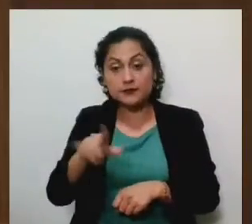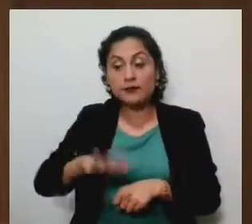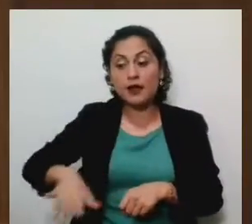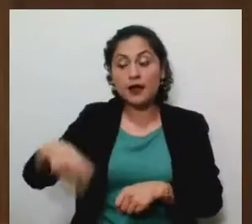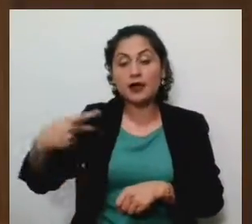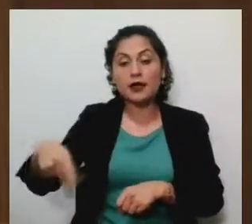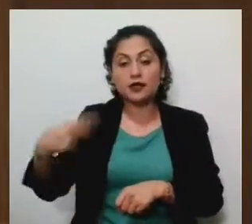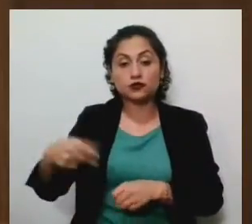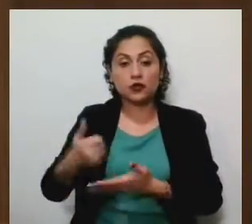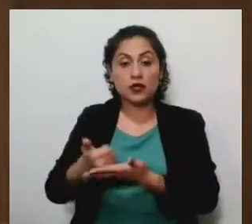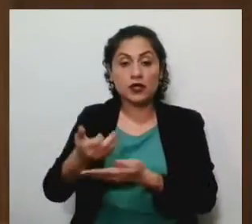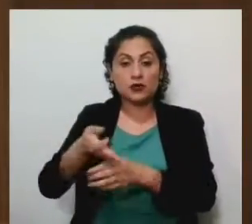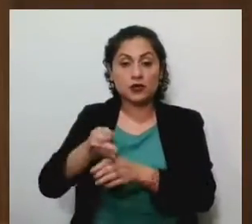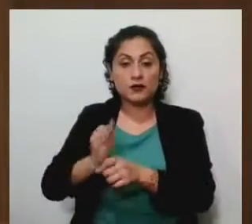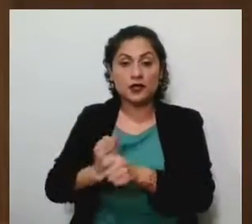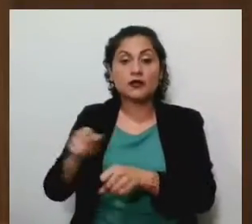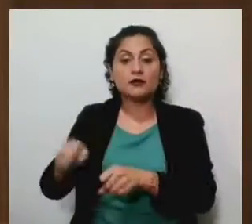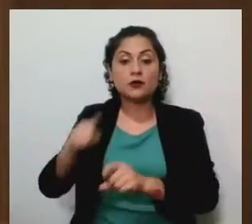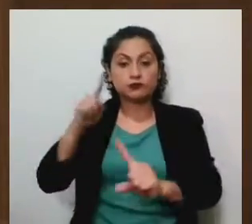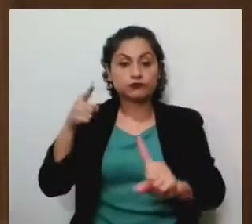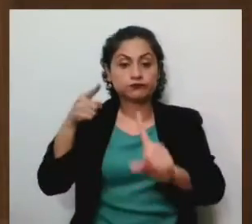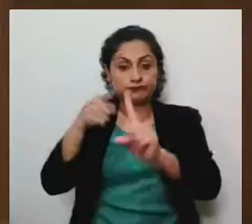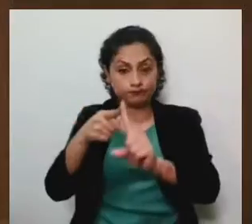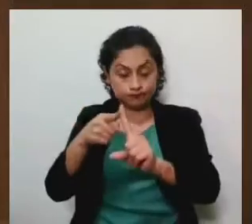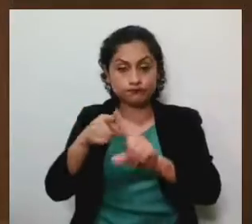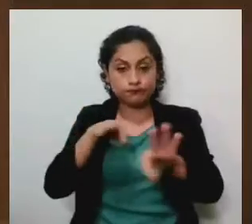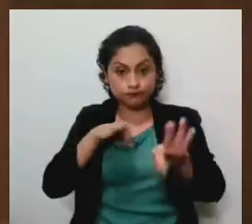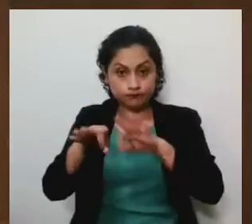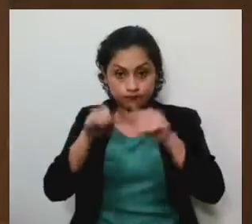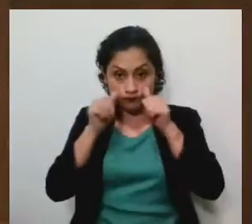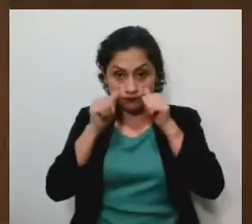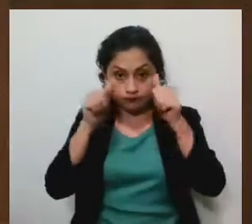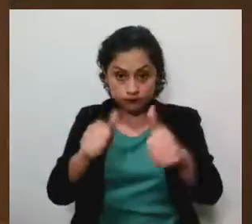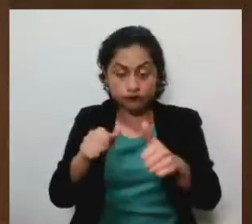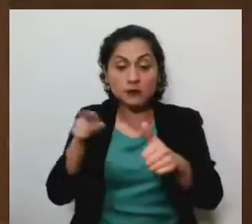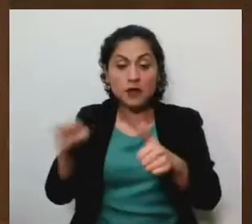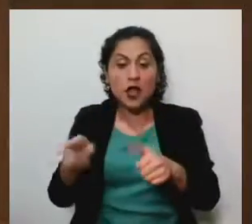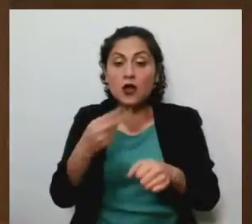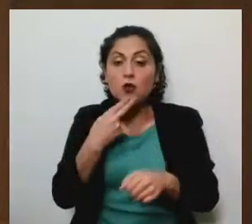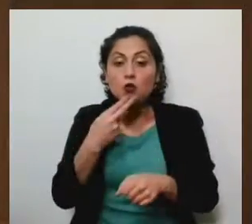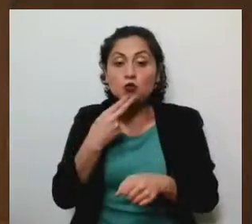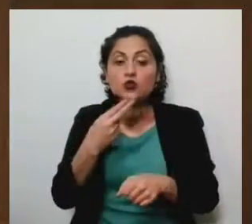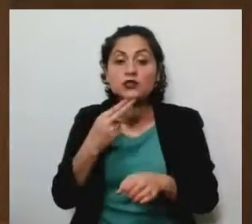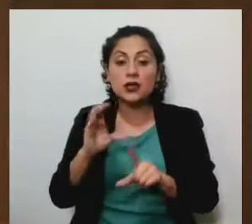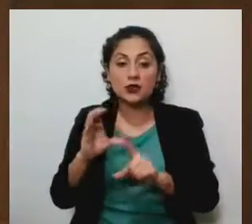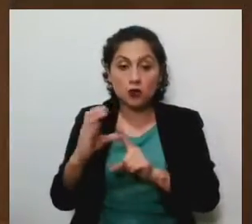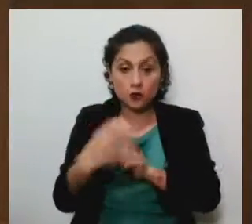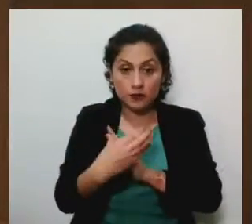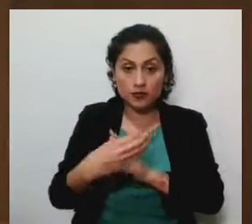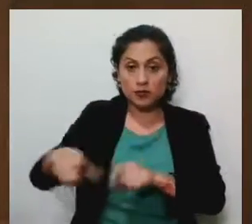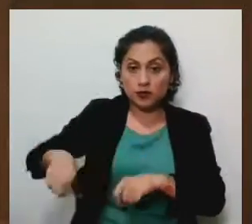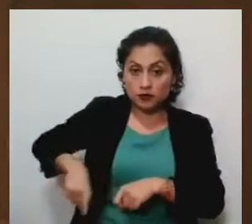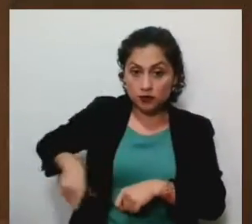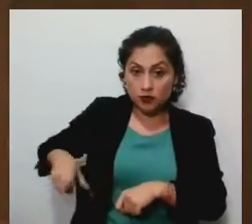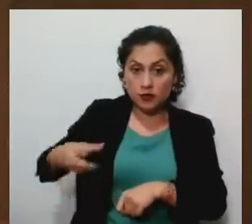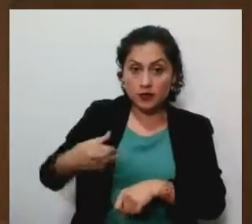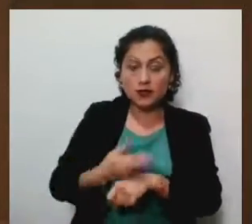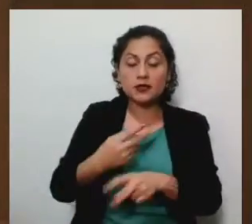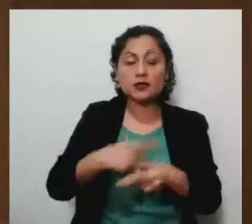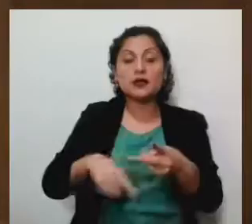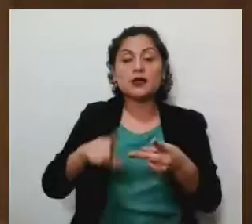asuntos de su competencia, funcionará en pleno y mediante las comisiones permanentes de Gobernación, Planeación para el Desarrollo y